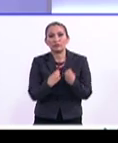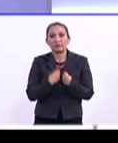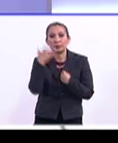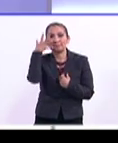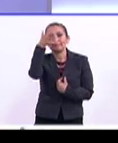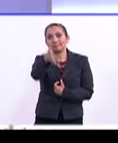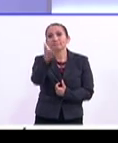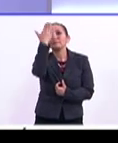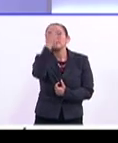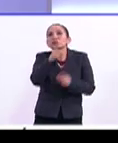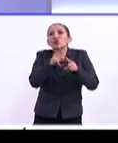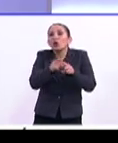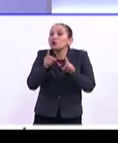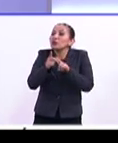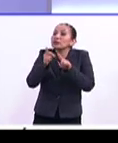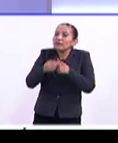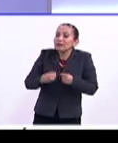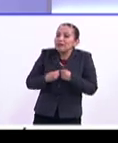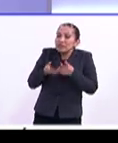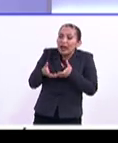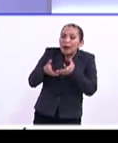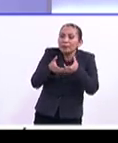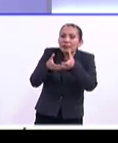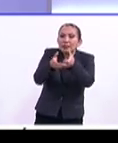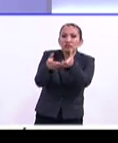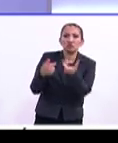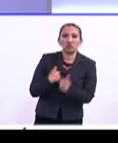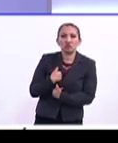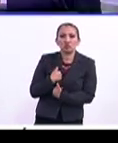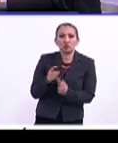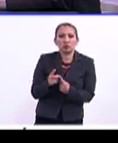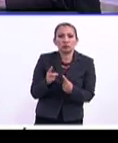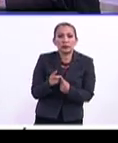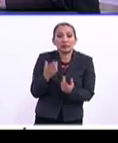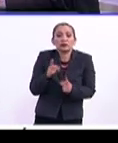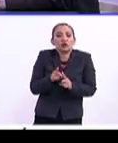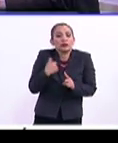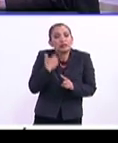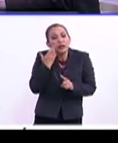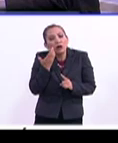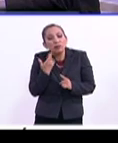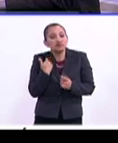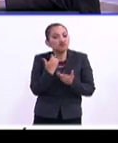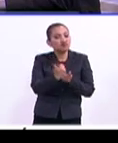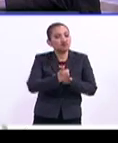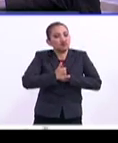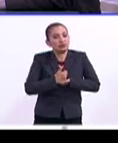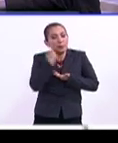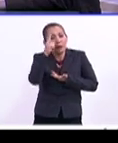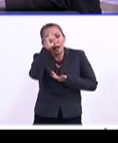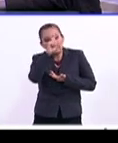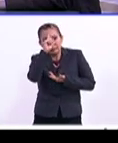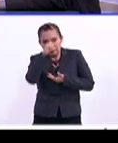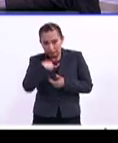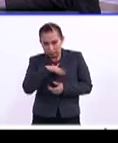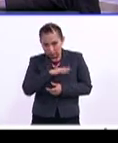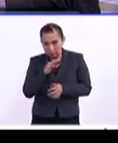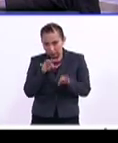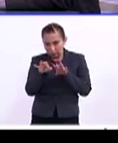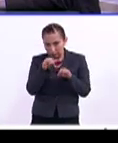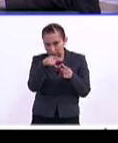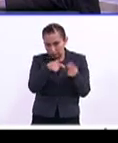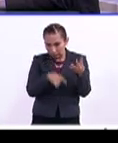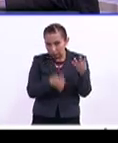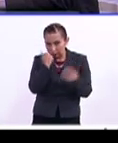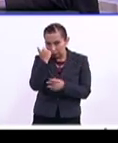vida, saber hacia dónde quiero encaminar mi proyecto de vida y en esta cuestión dónde interviene la orientación. Entonces nosotros lo que trabajamos